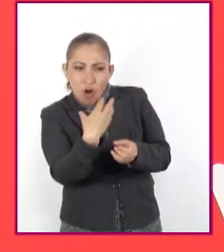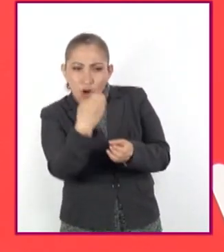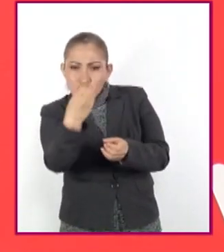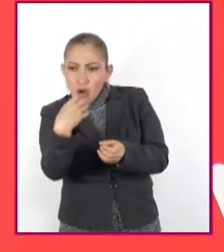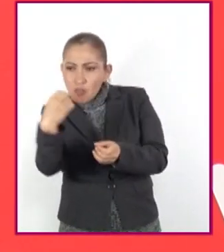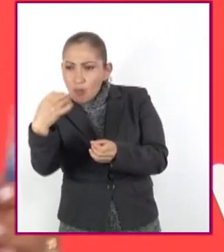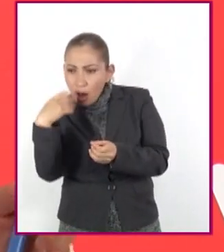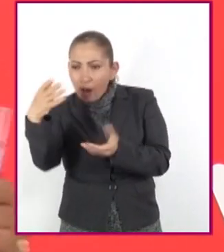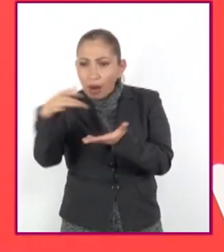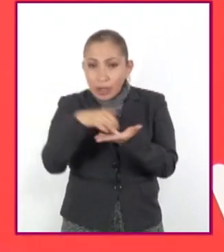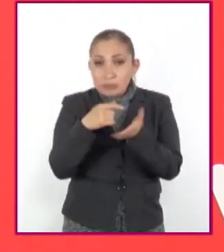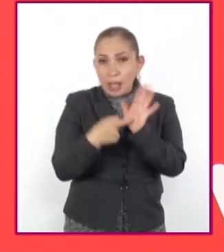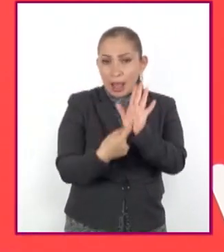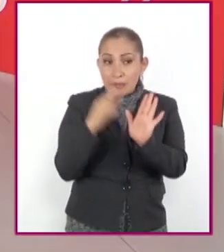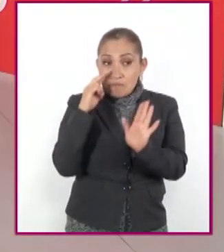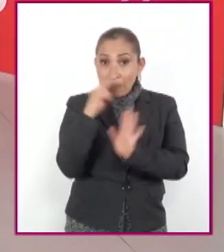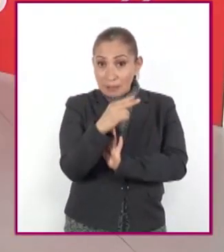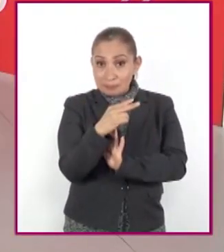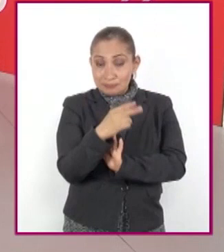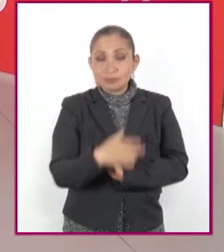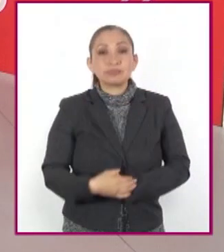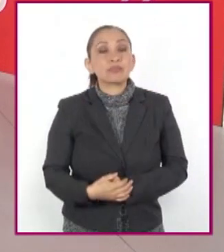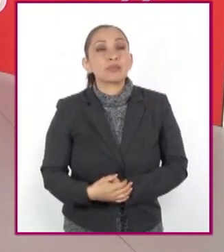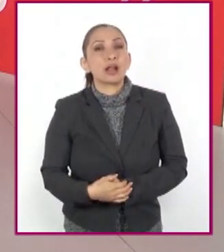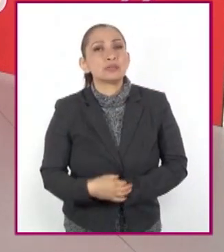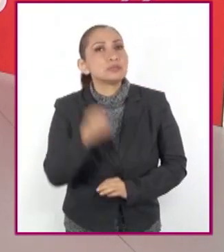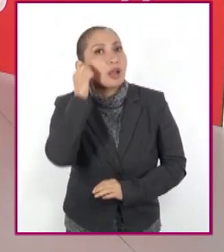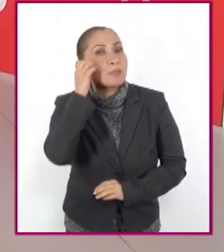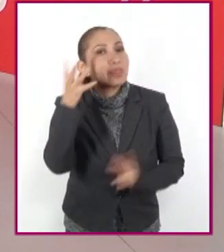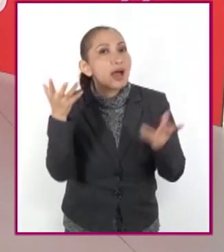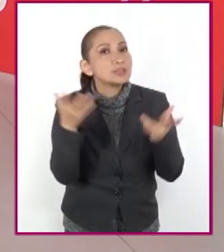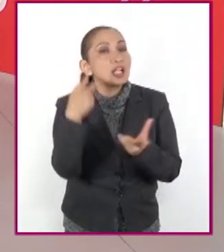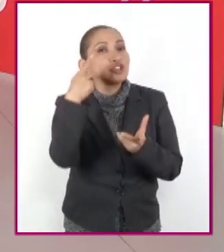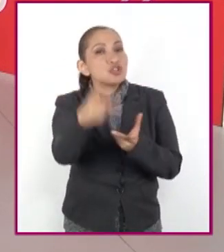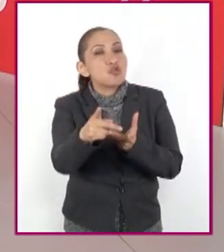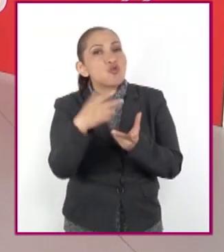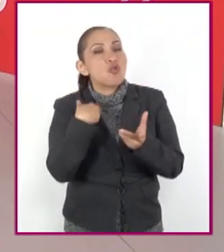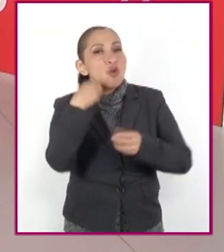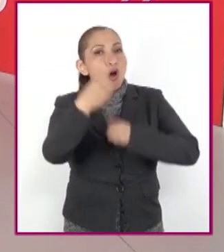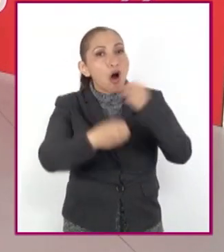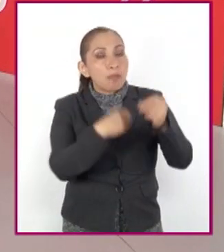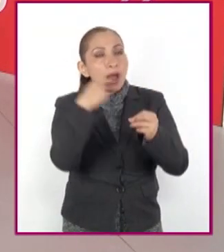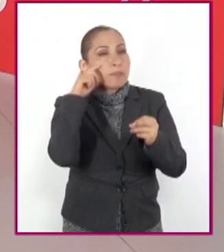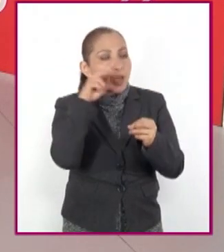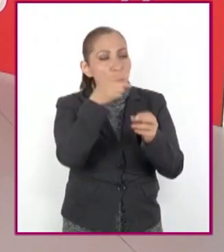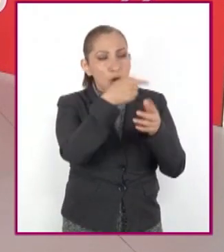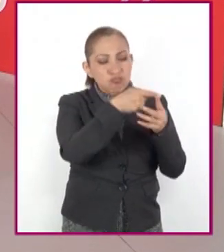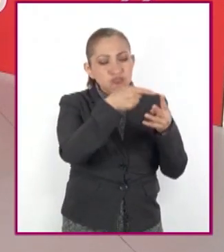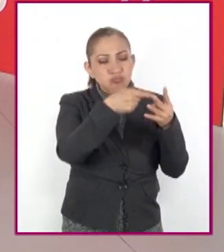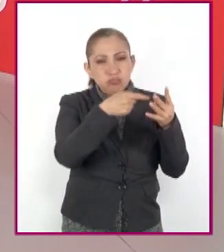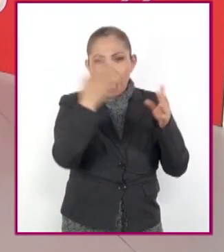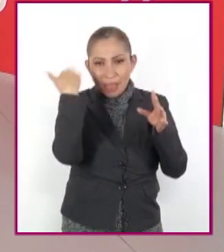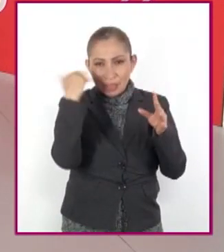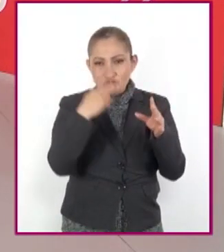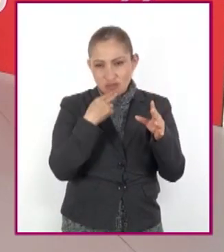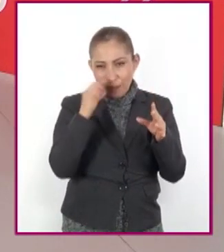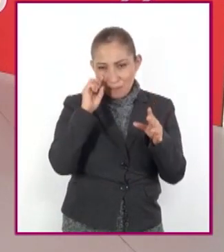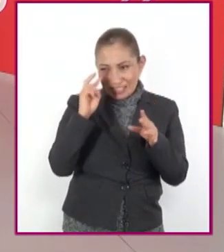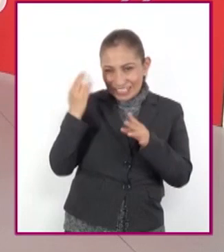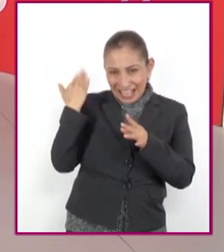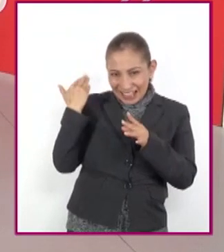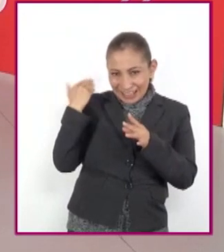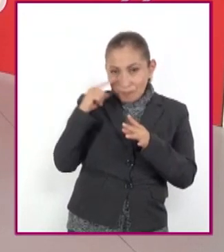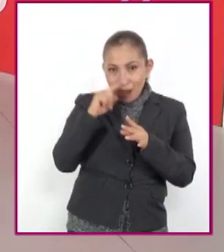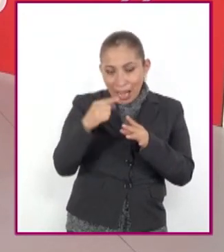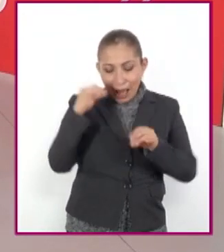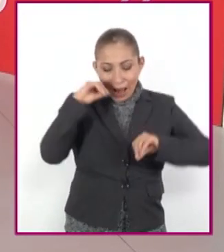sus familiares al presenciarlo. No olviden realizar su performance siguiendo los pasos que nosotros utilizamos para